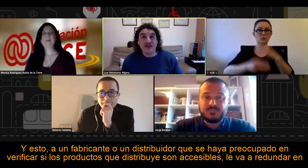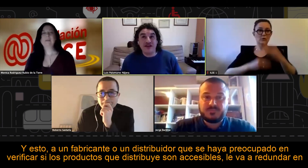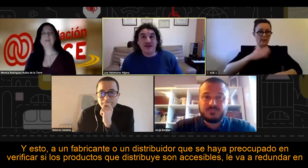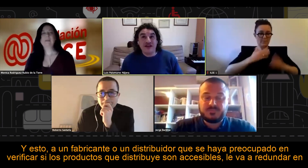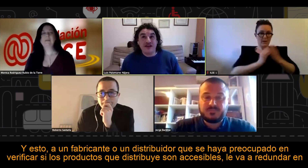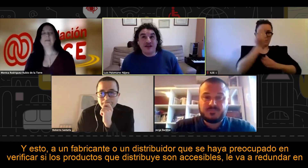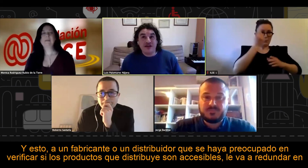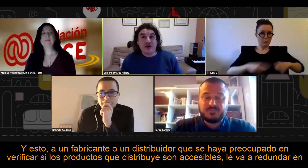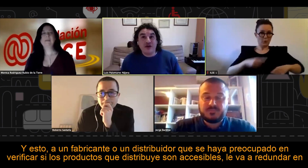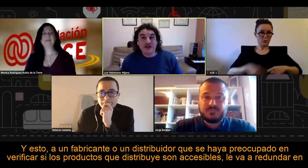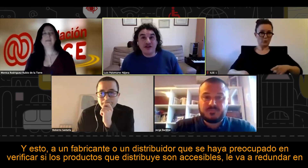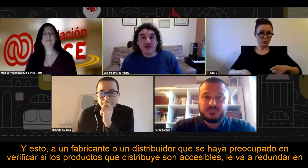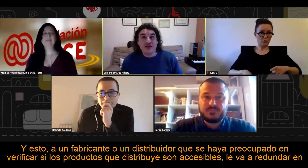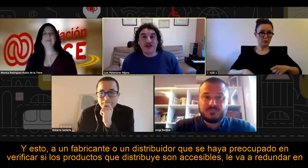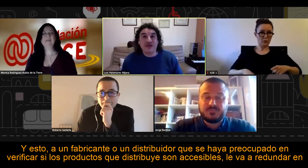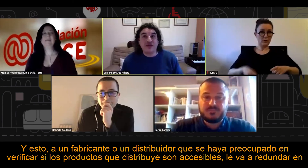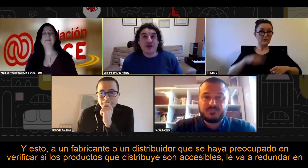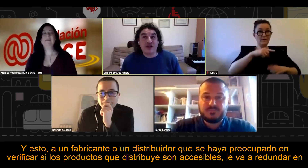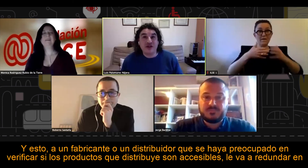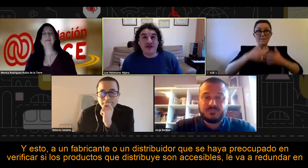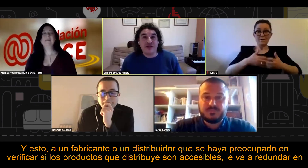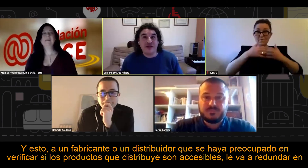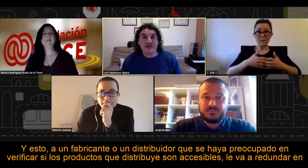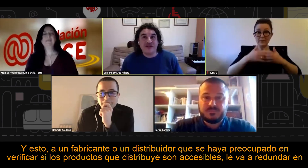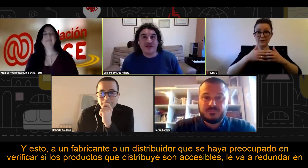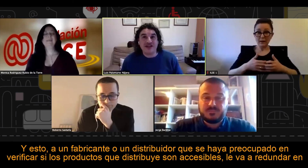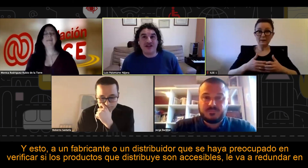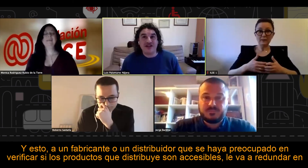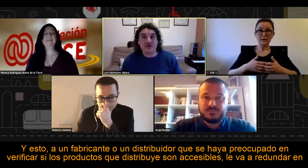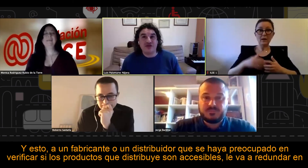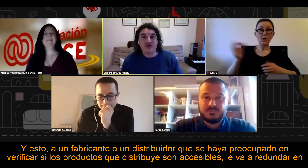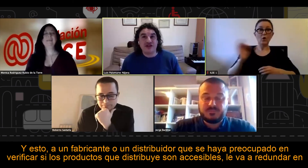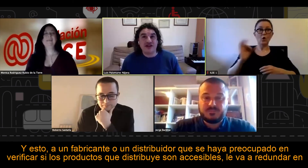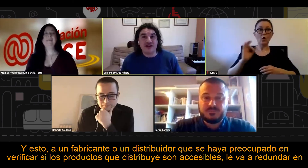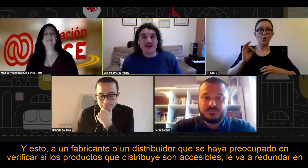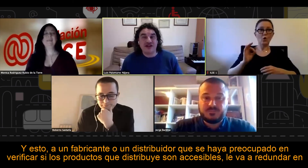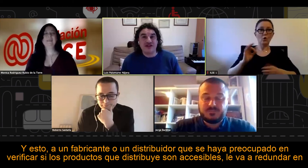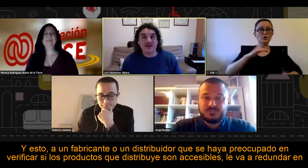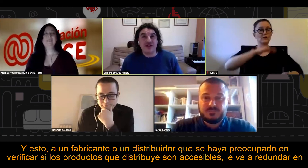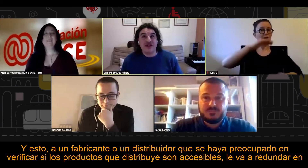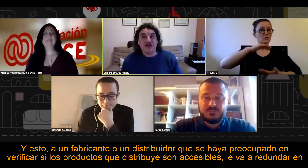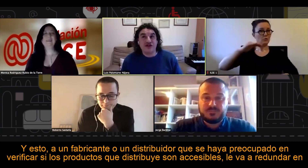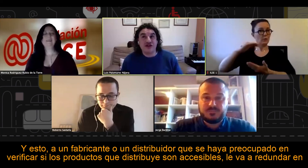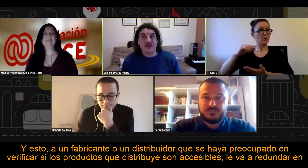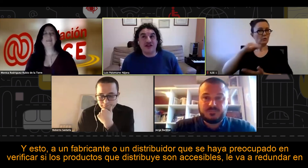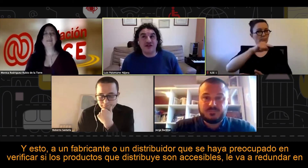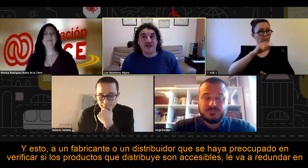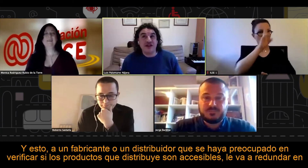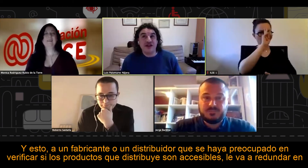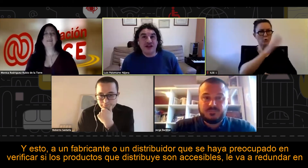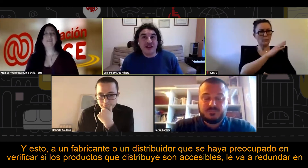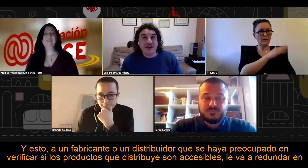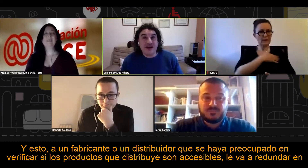fabricante o a un distribuidor que se haya preocupado en verificar si los productos que distribuye son